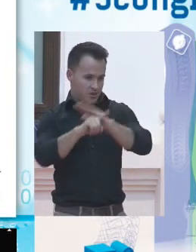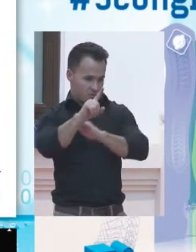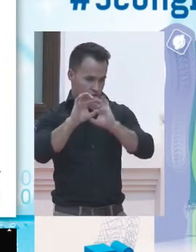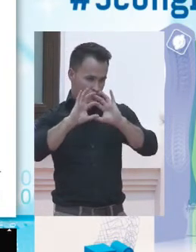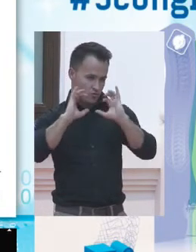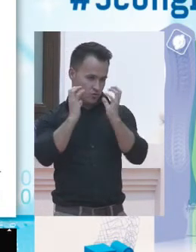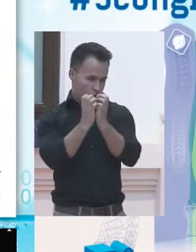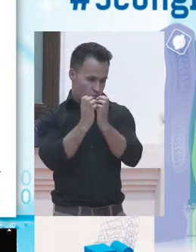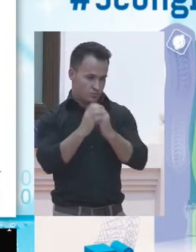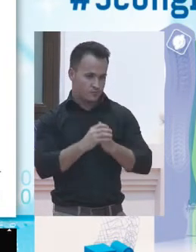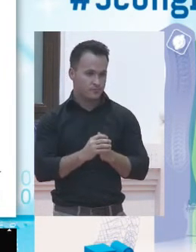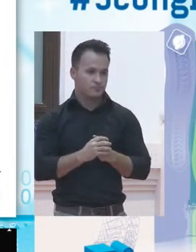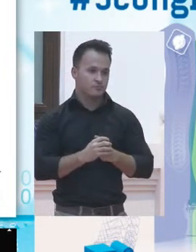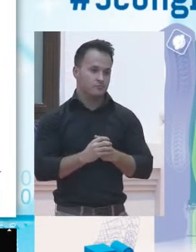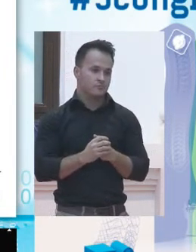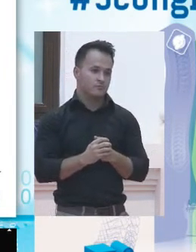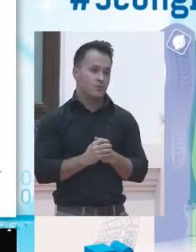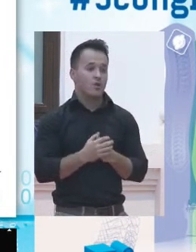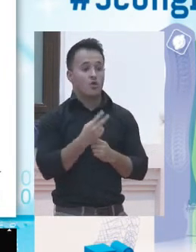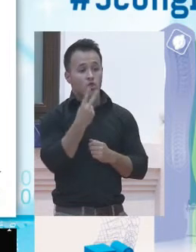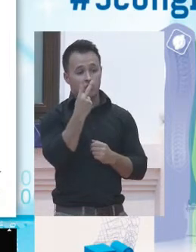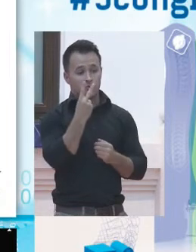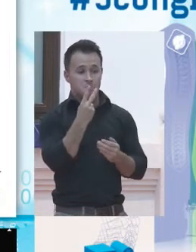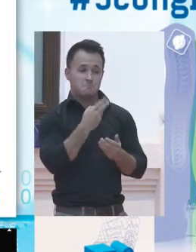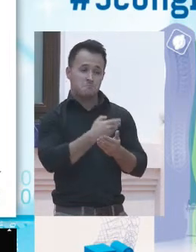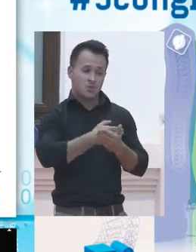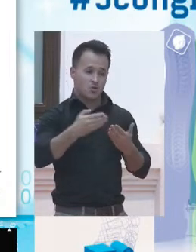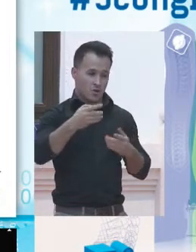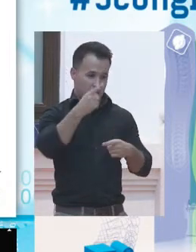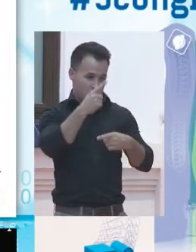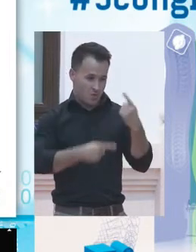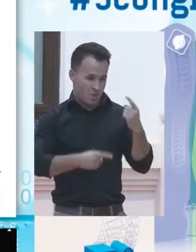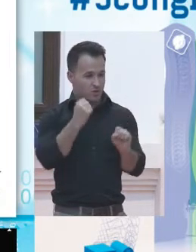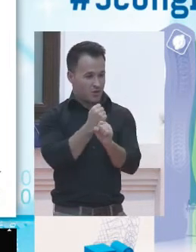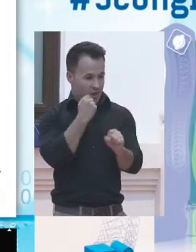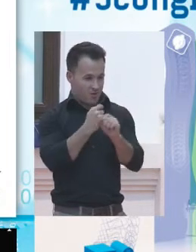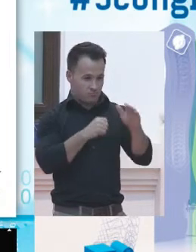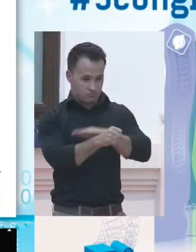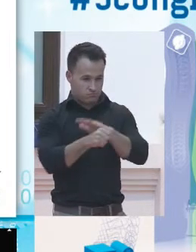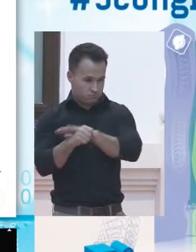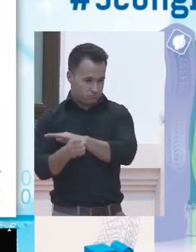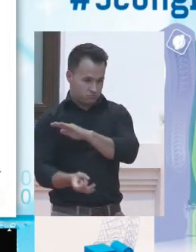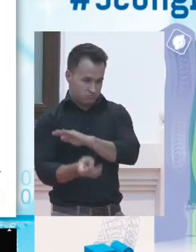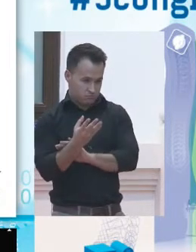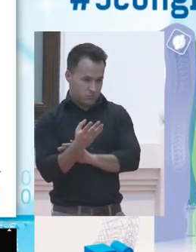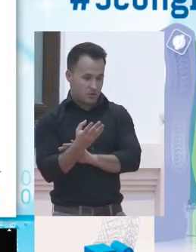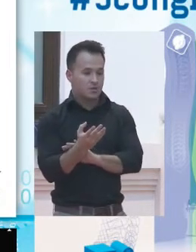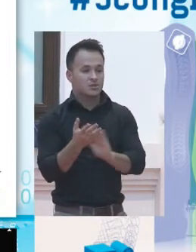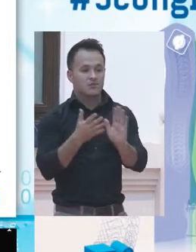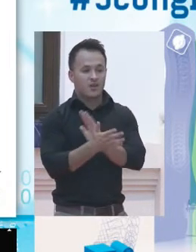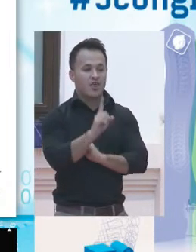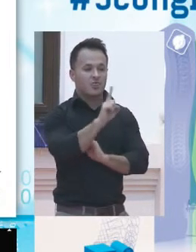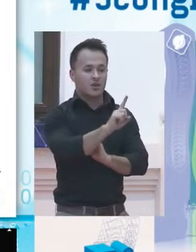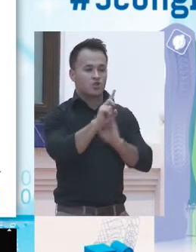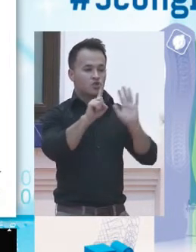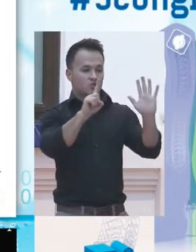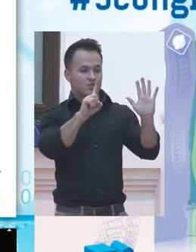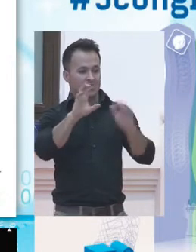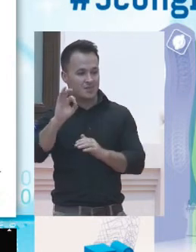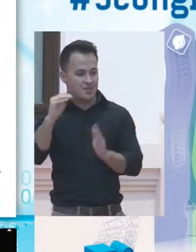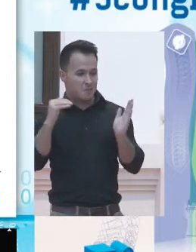Su objetivo era conseguir 2,5 millones de nuevos puestos de trabajo y un crecimiento anual de 160.000 millones